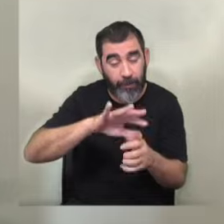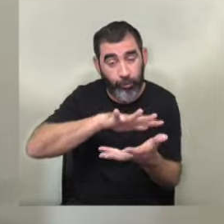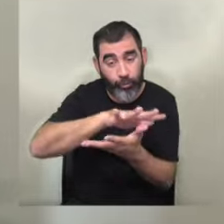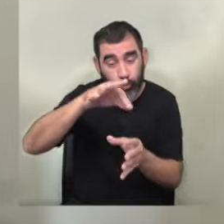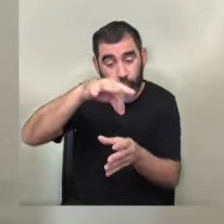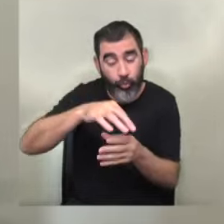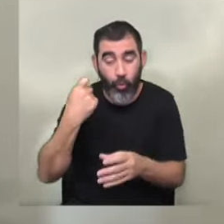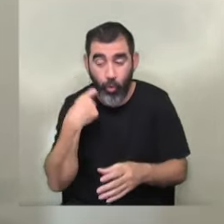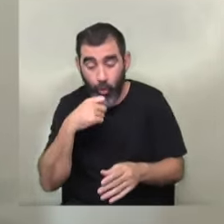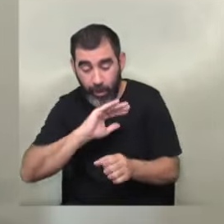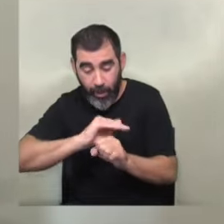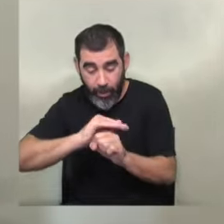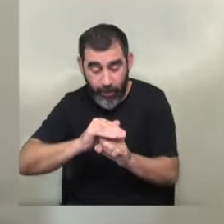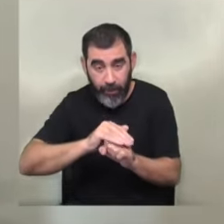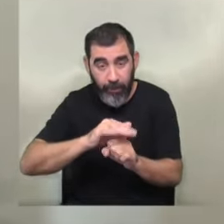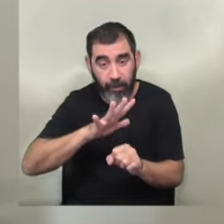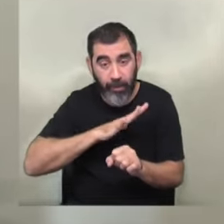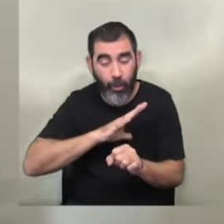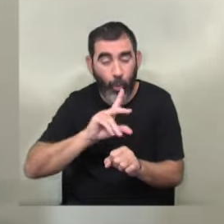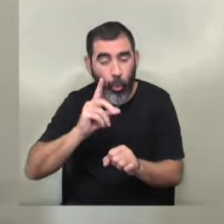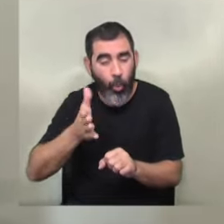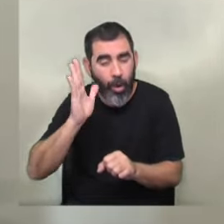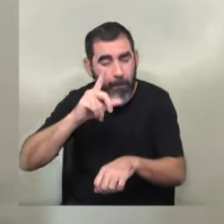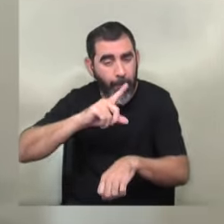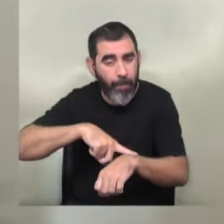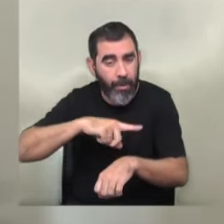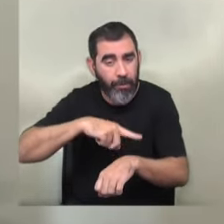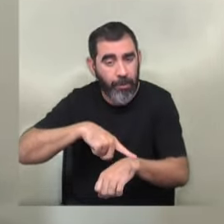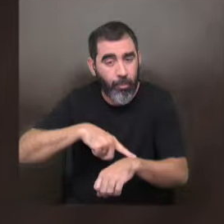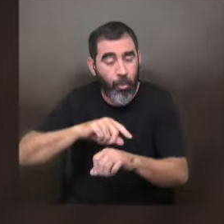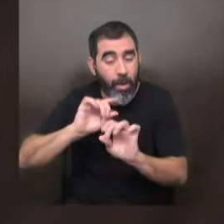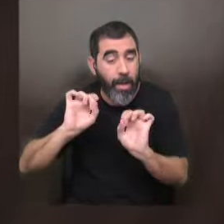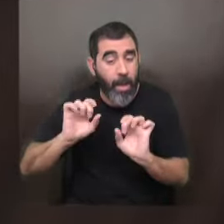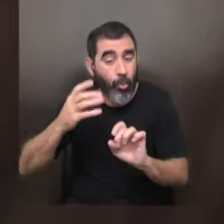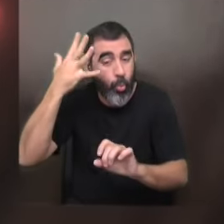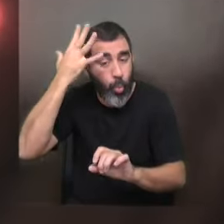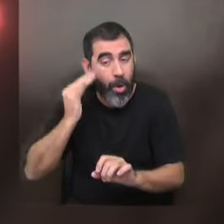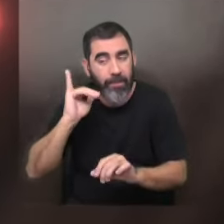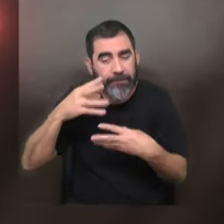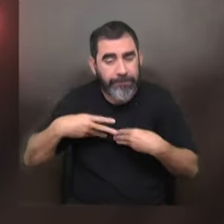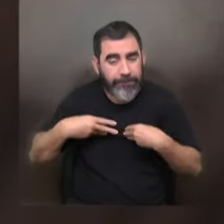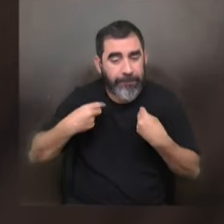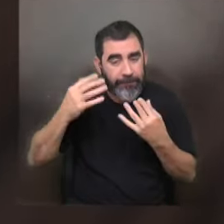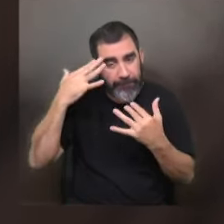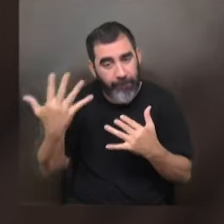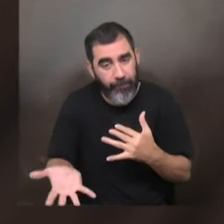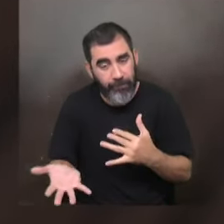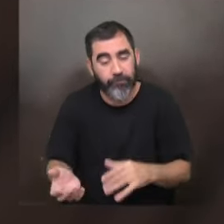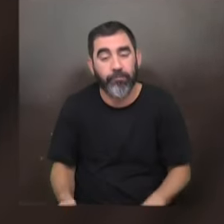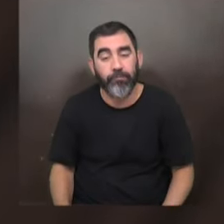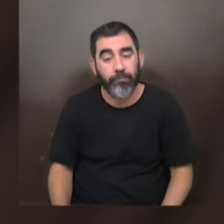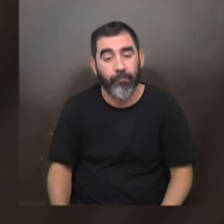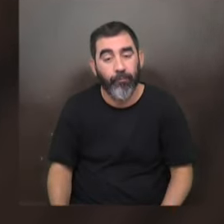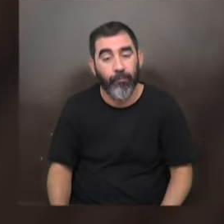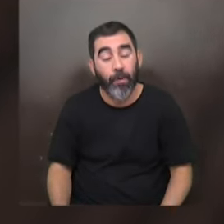está faltando, él tiende a durar mucho más tiempo que el pelo nativo, que sí es sensible a la caída. Por eso es que